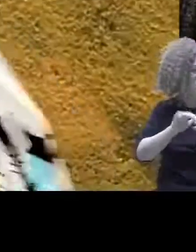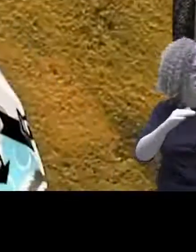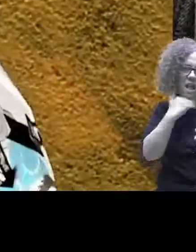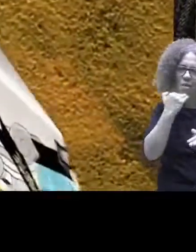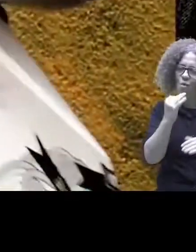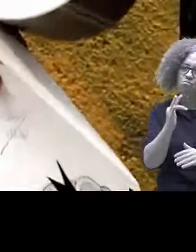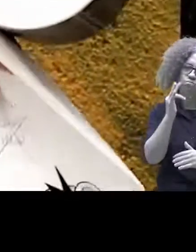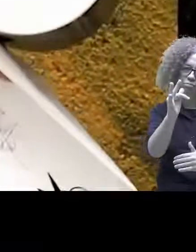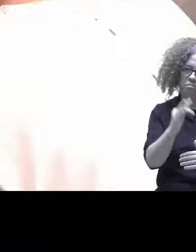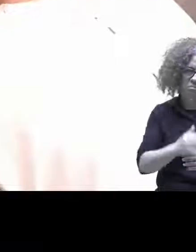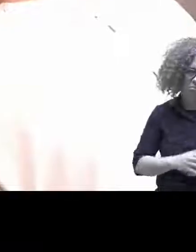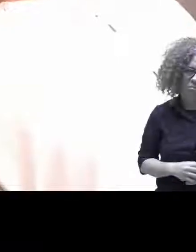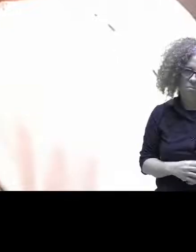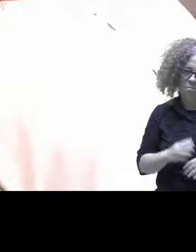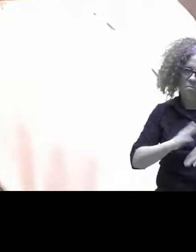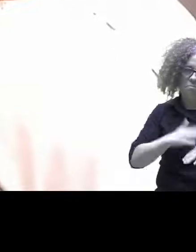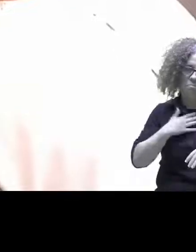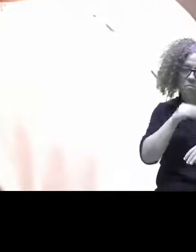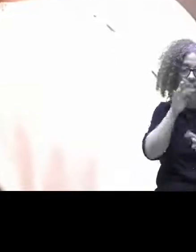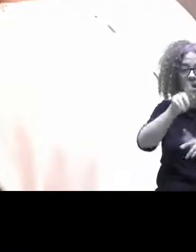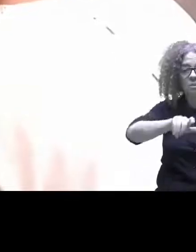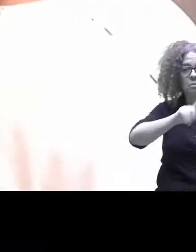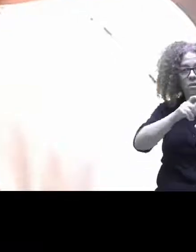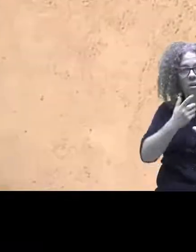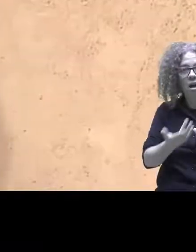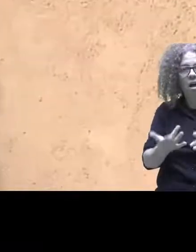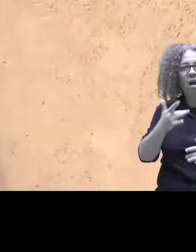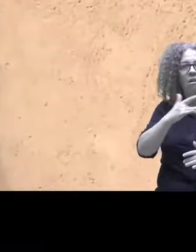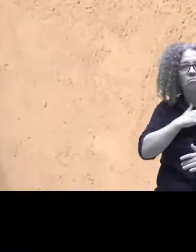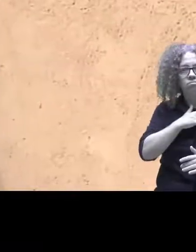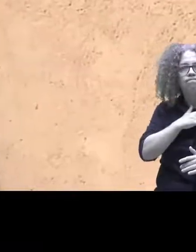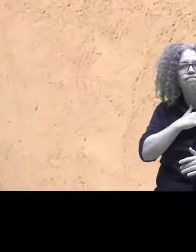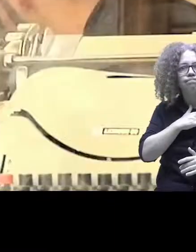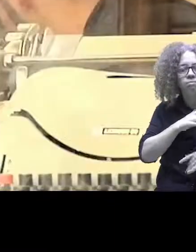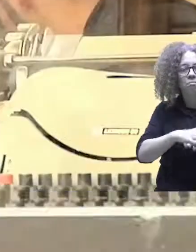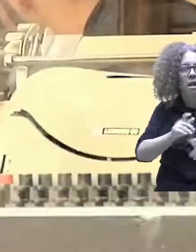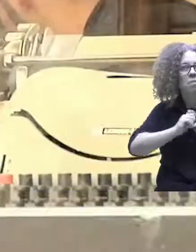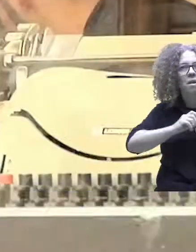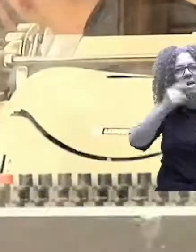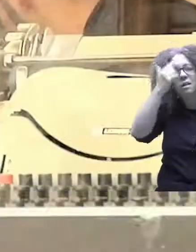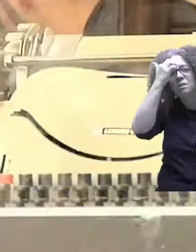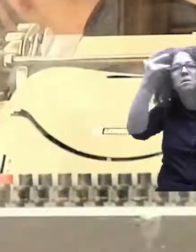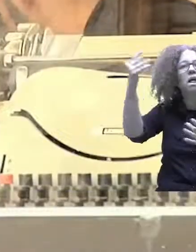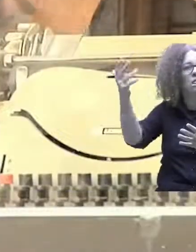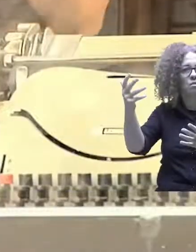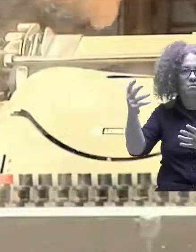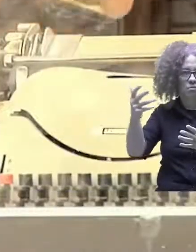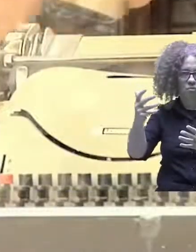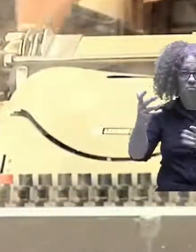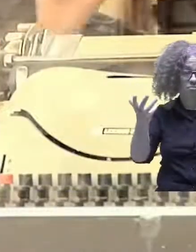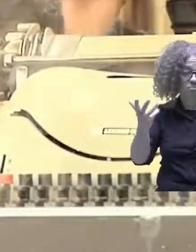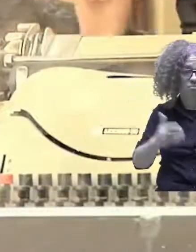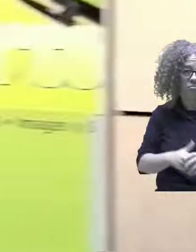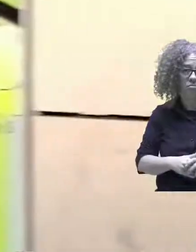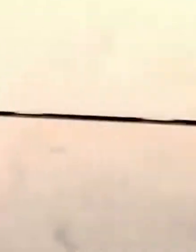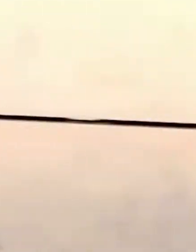¿no? Un mensaje positivo que le pueda llegar a la gente y de algún modo le inspire.